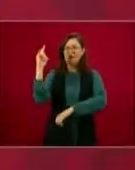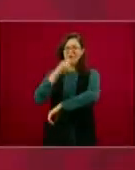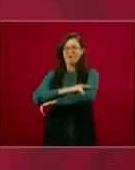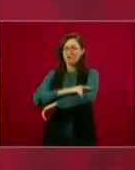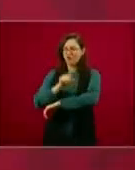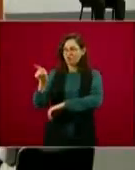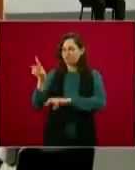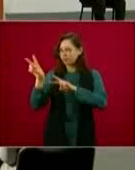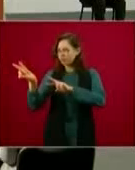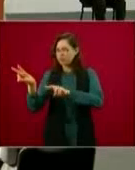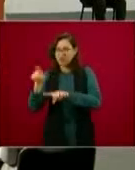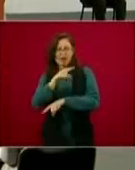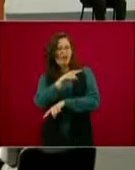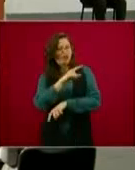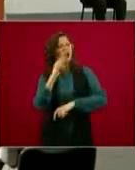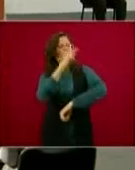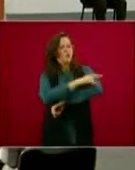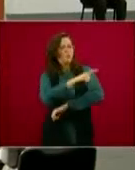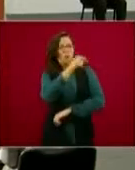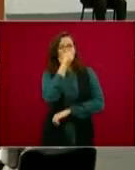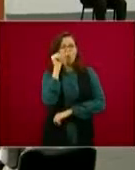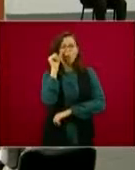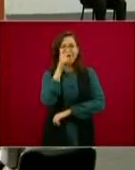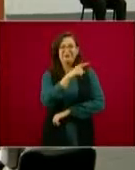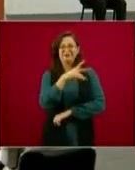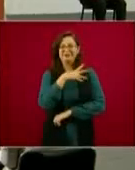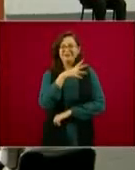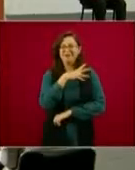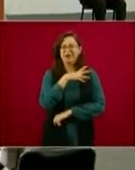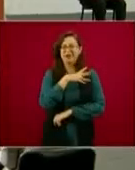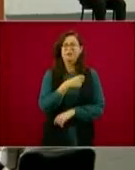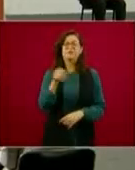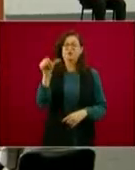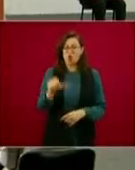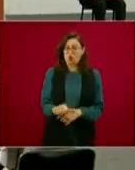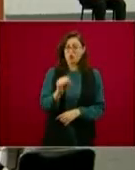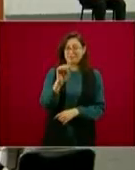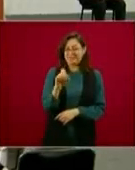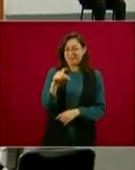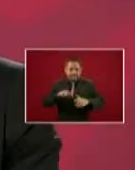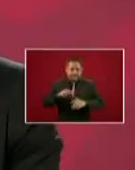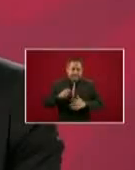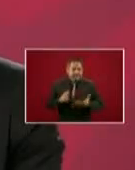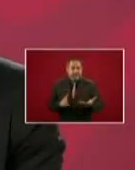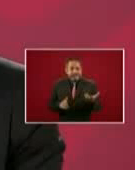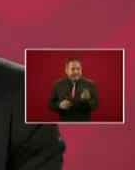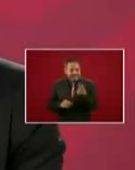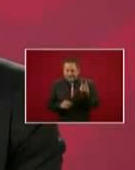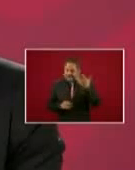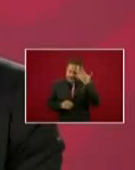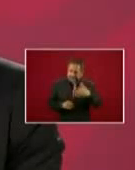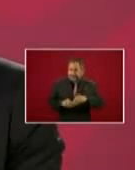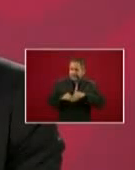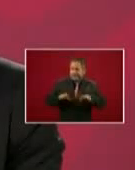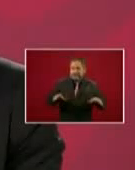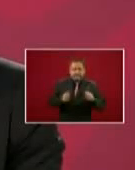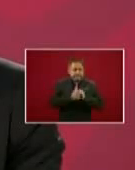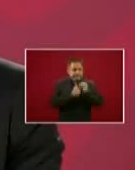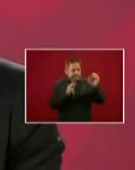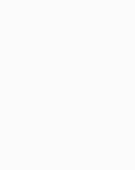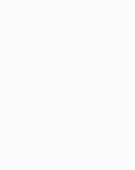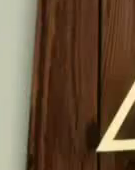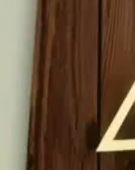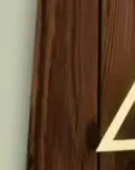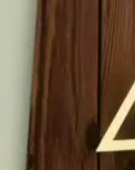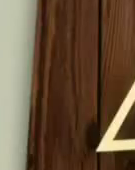electoral. Y mira que lleva razón. Pero bueno, eso fue lo que hizo don Marco Cortés. Vamos a ver. ¿Qué? Qué fuerte. Estuvo